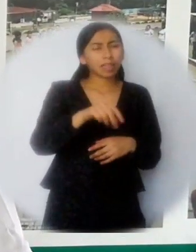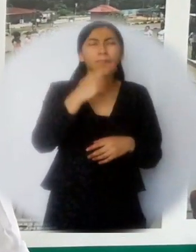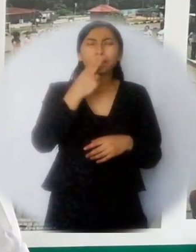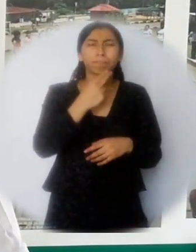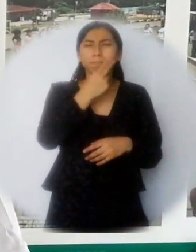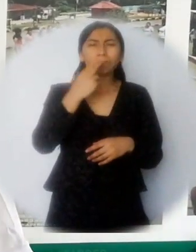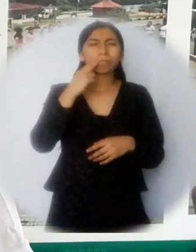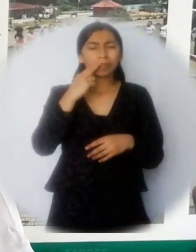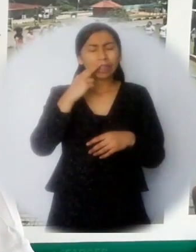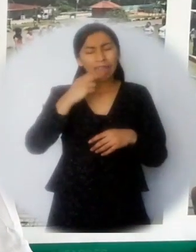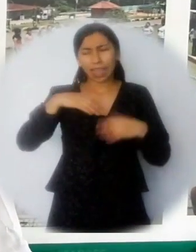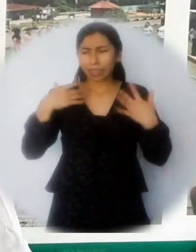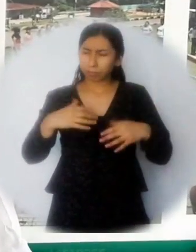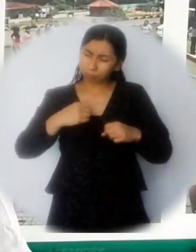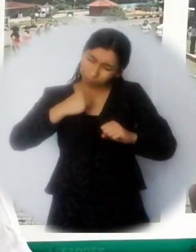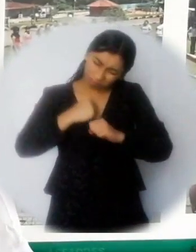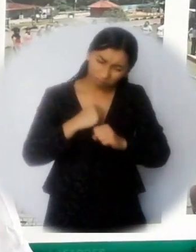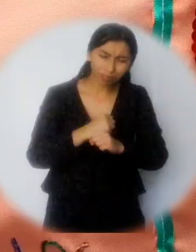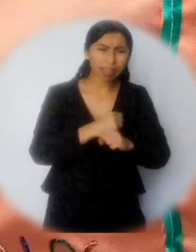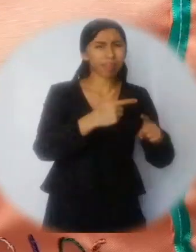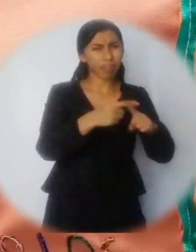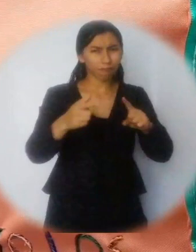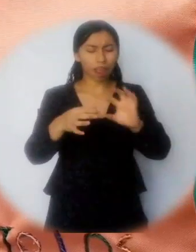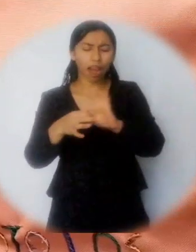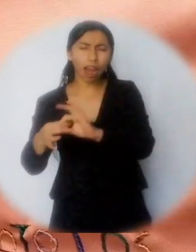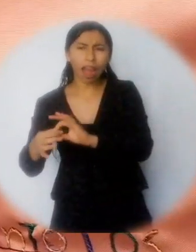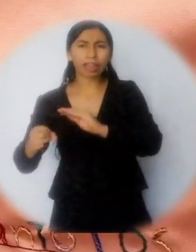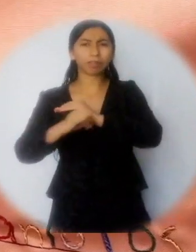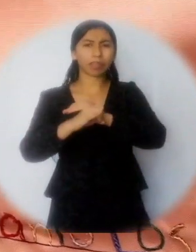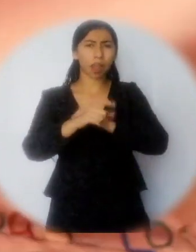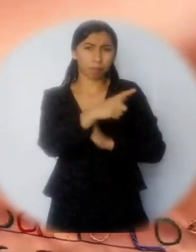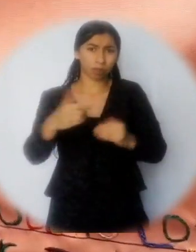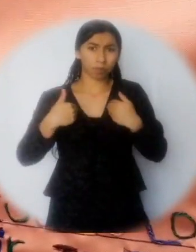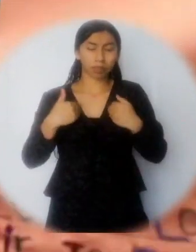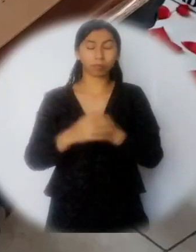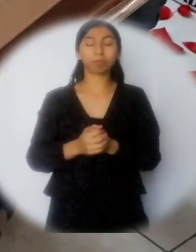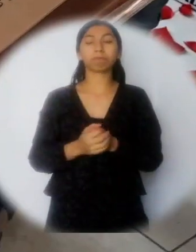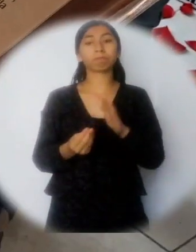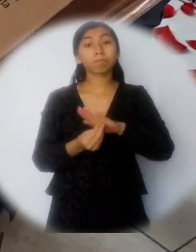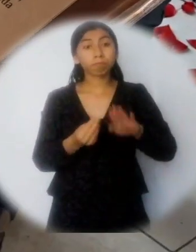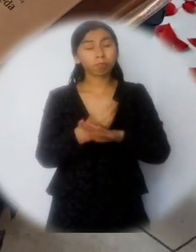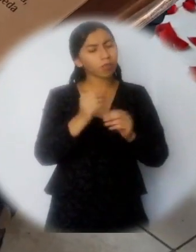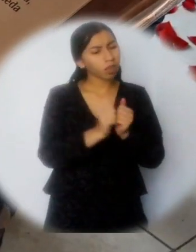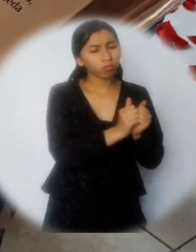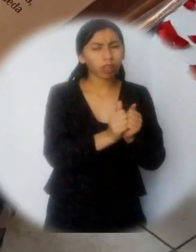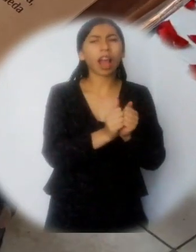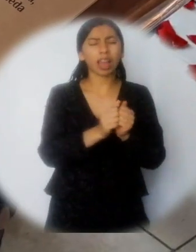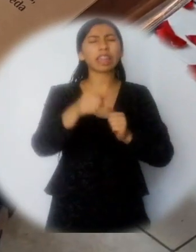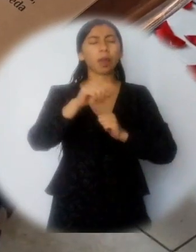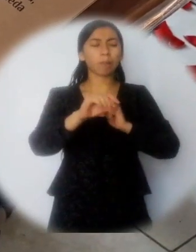ese compromiso de seguir luchando por las organizaciones de víctimas. La Unidad para las Víctimas acompaña con